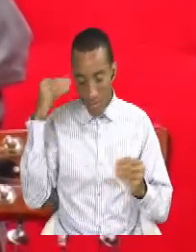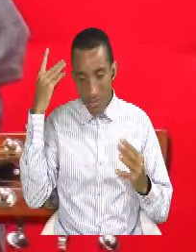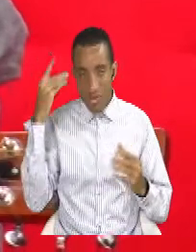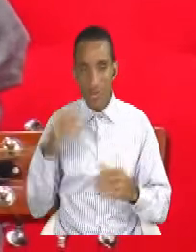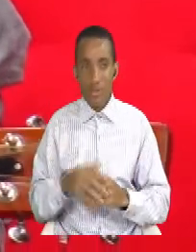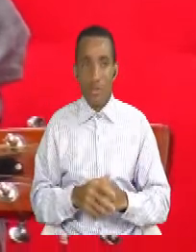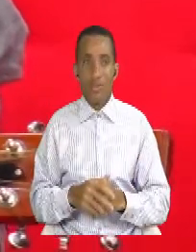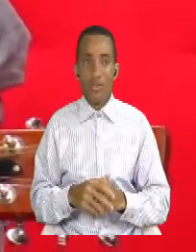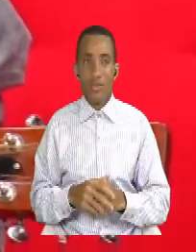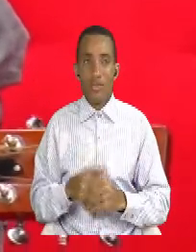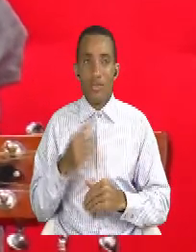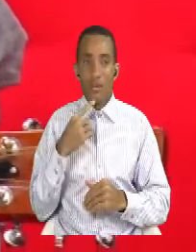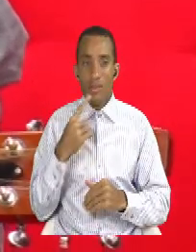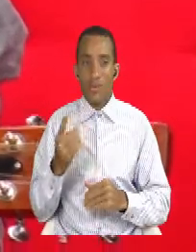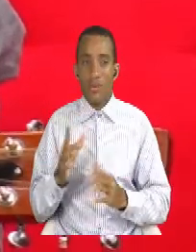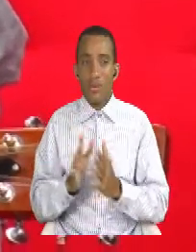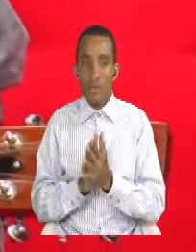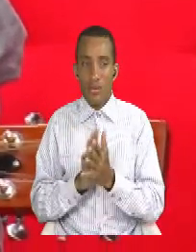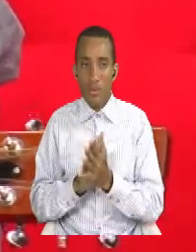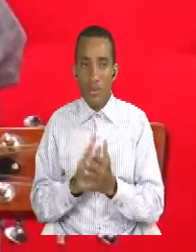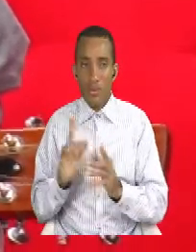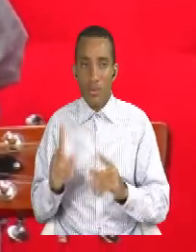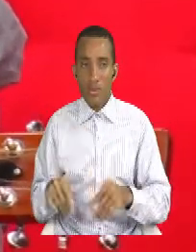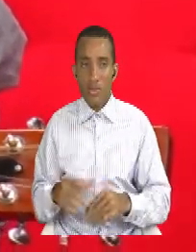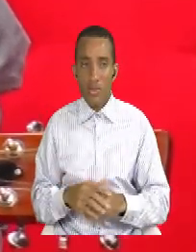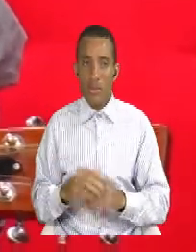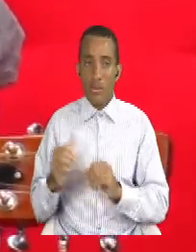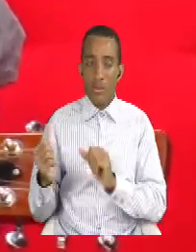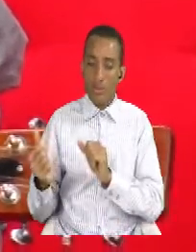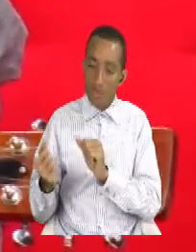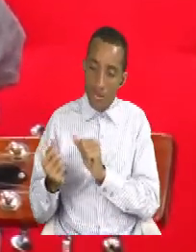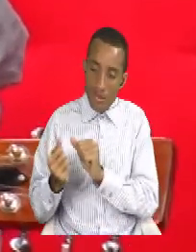resumir, dispuesto a estar junto a